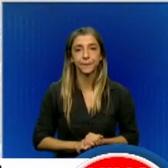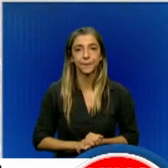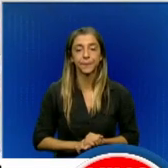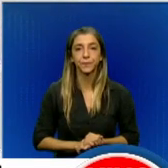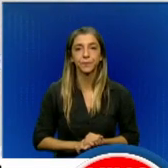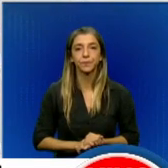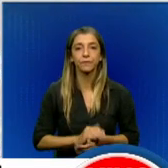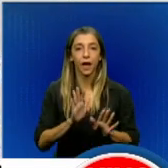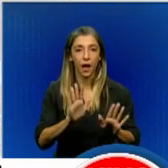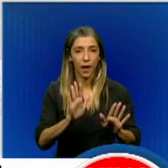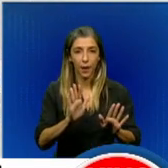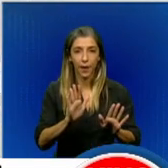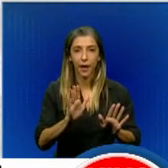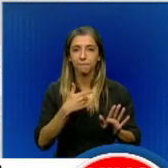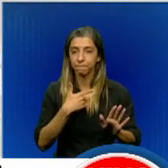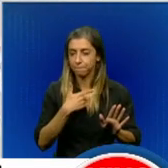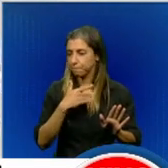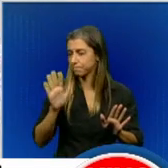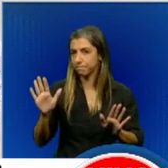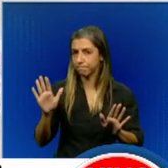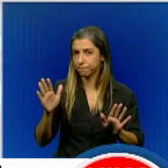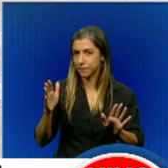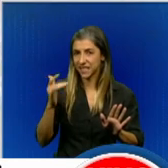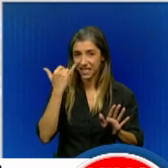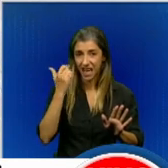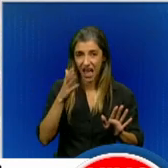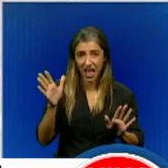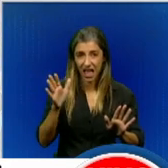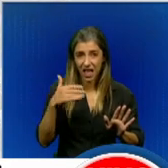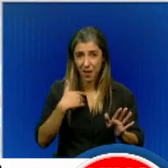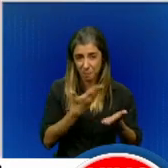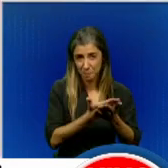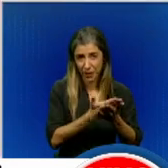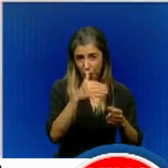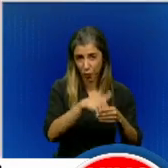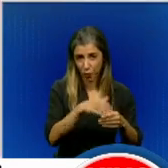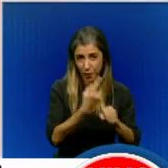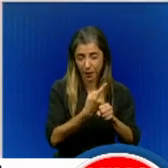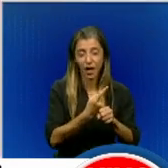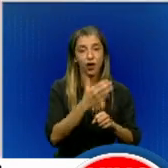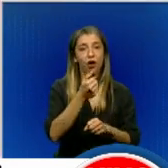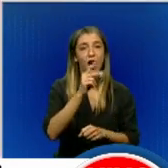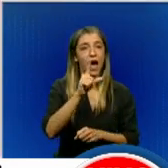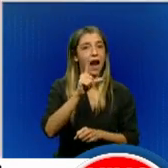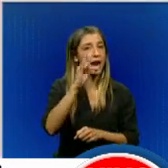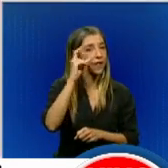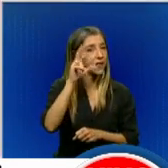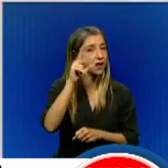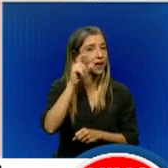déjeme pide el voto primero o necesitan ya alderete juan carlos